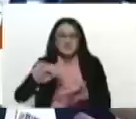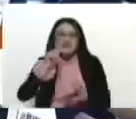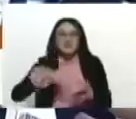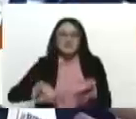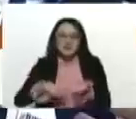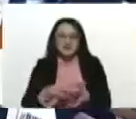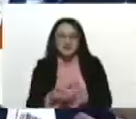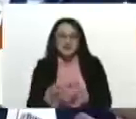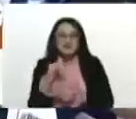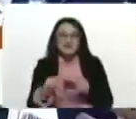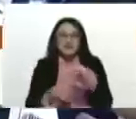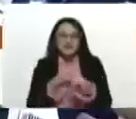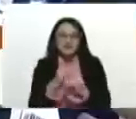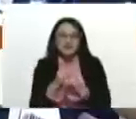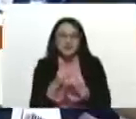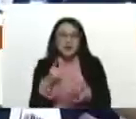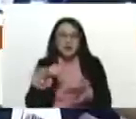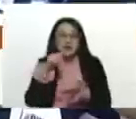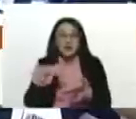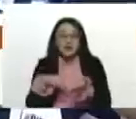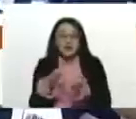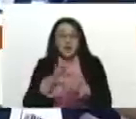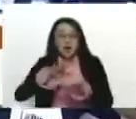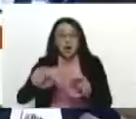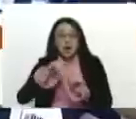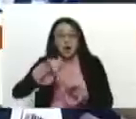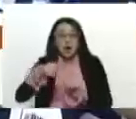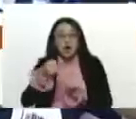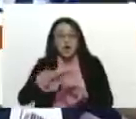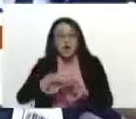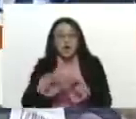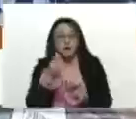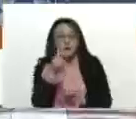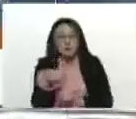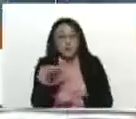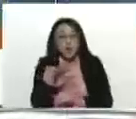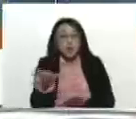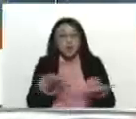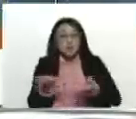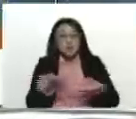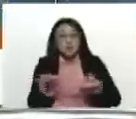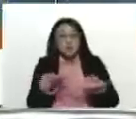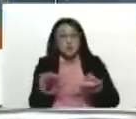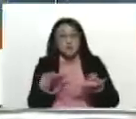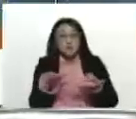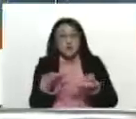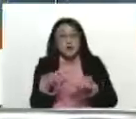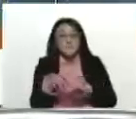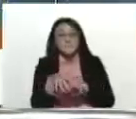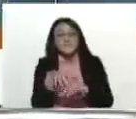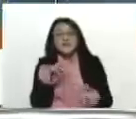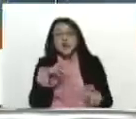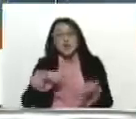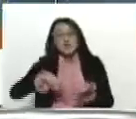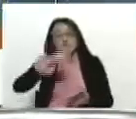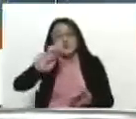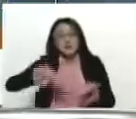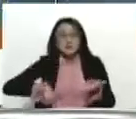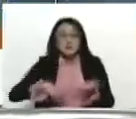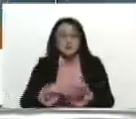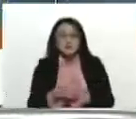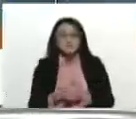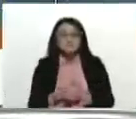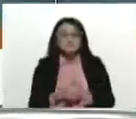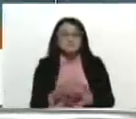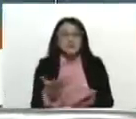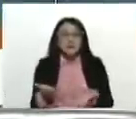internacional una jornada que dirigió nuestro hermano Jorge Rodríguez donde el pueblo se movilizó por millones a firmar y